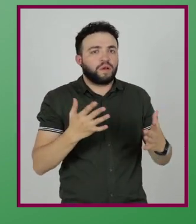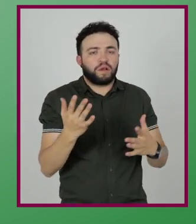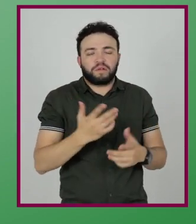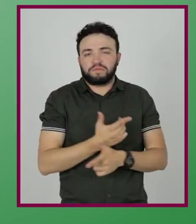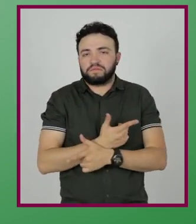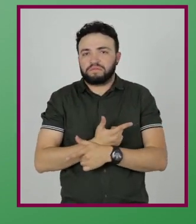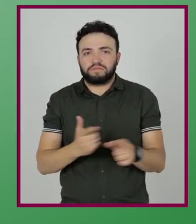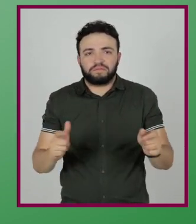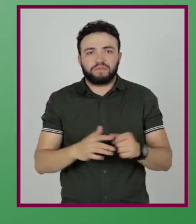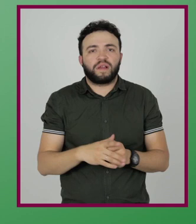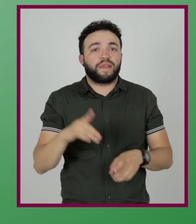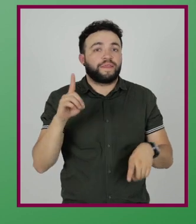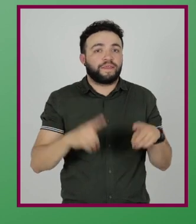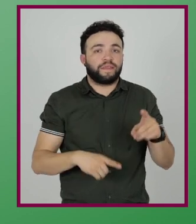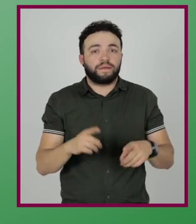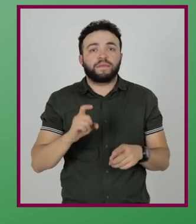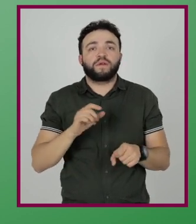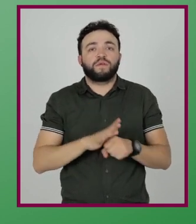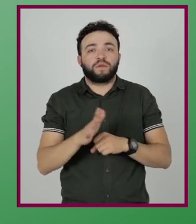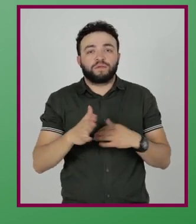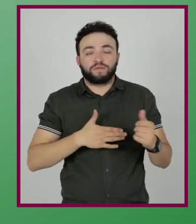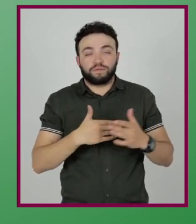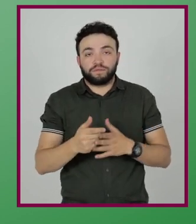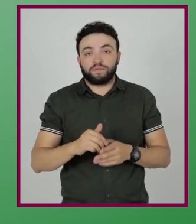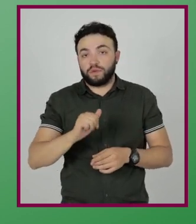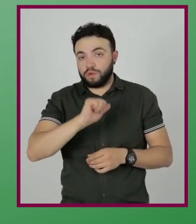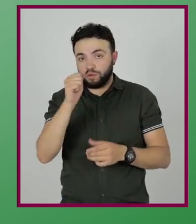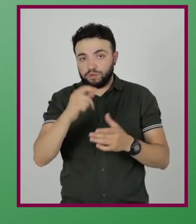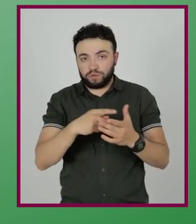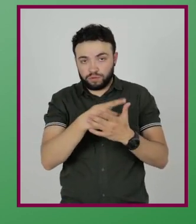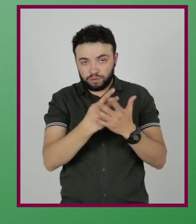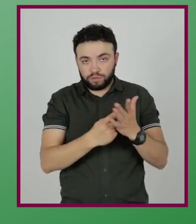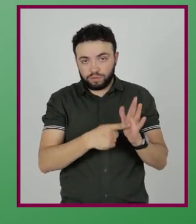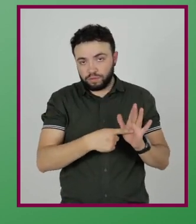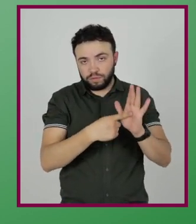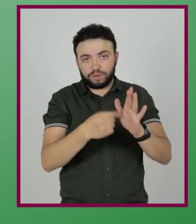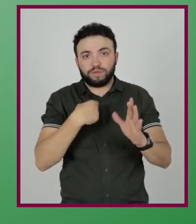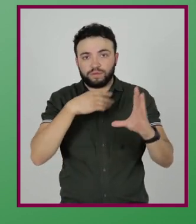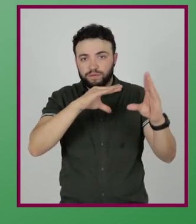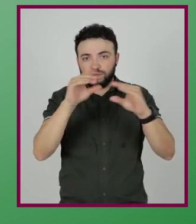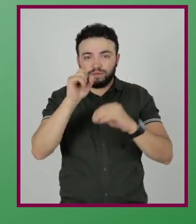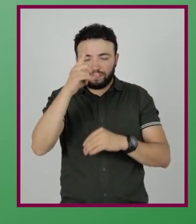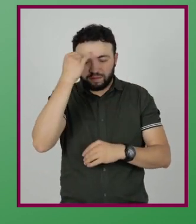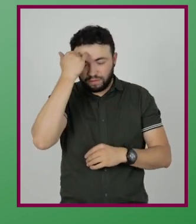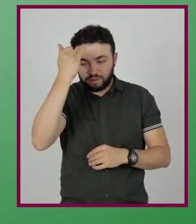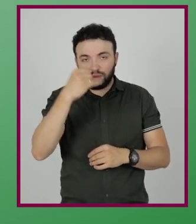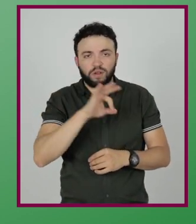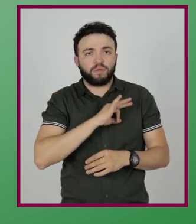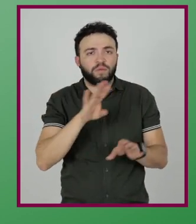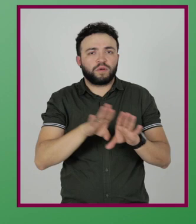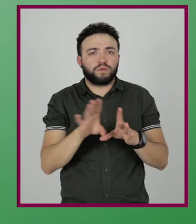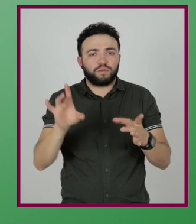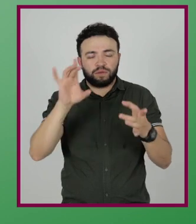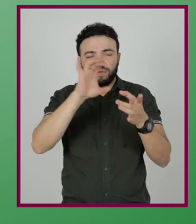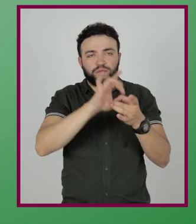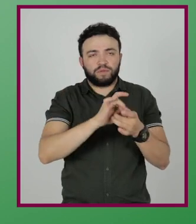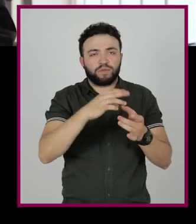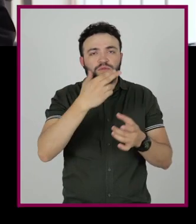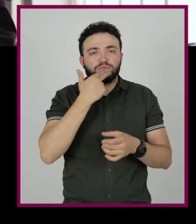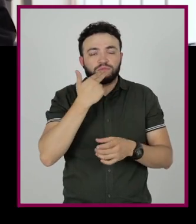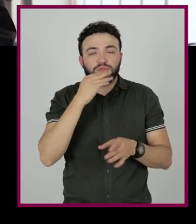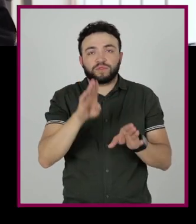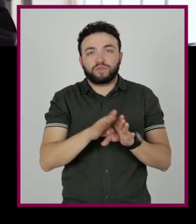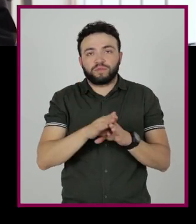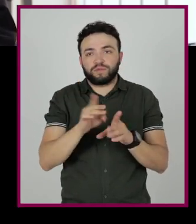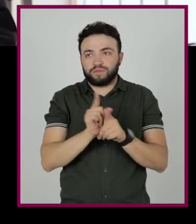cosa, dependiendo de la situación a modelar. Como en otros programas que les hemos enseñado a hacer cadenas de ideas, puedes